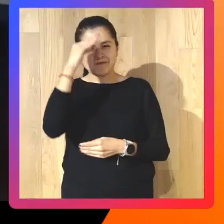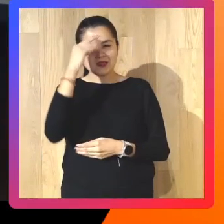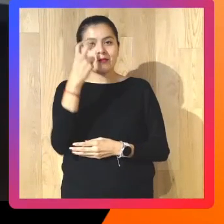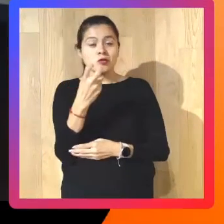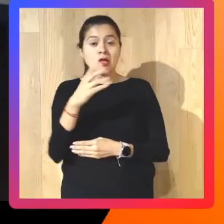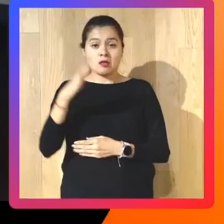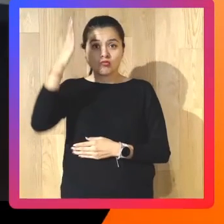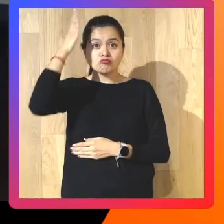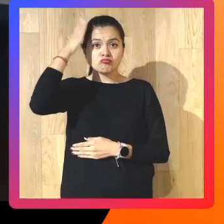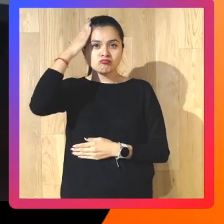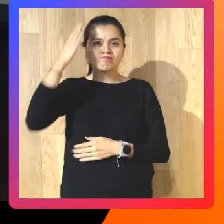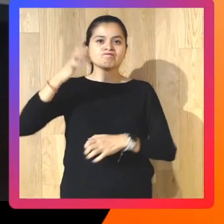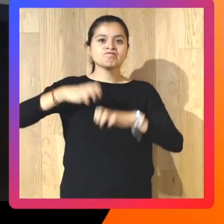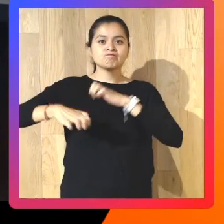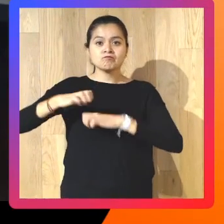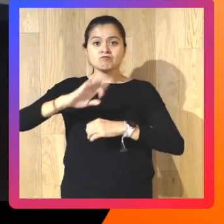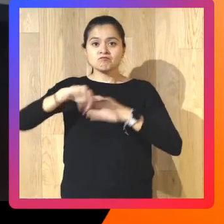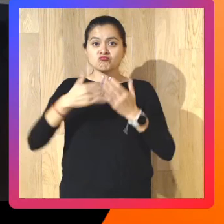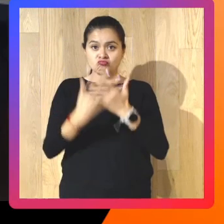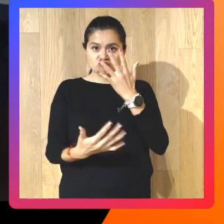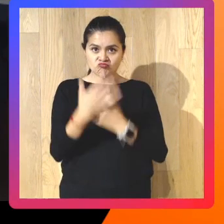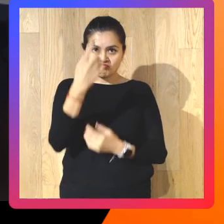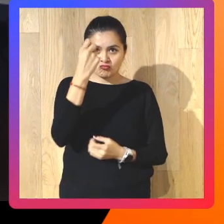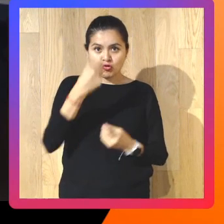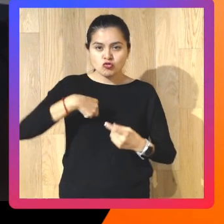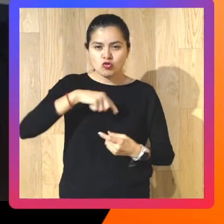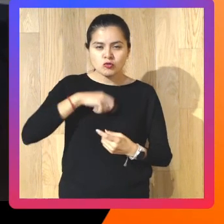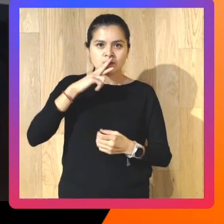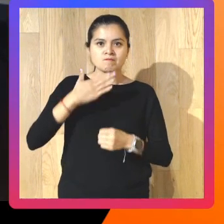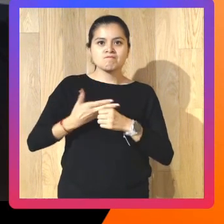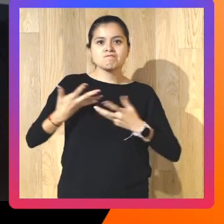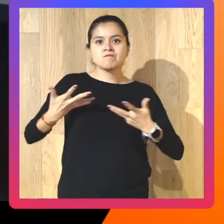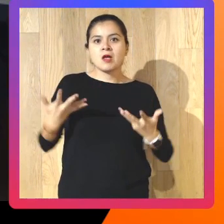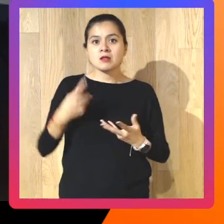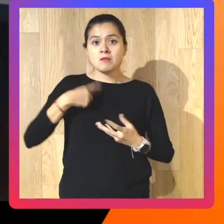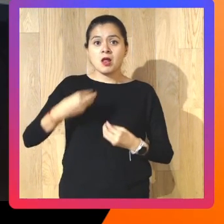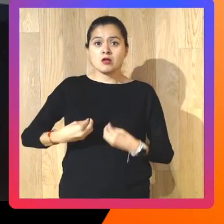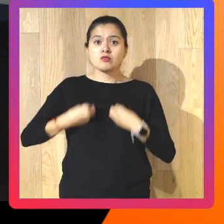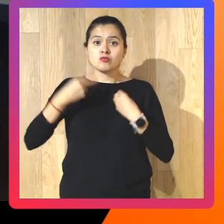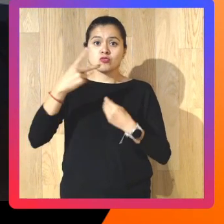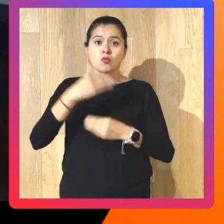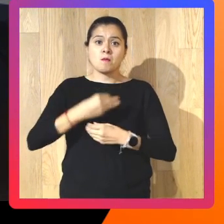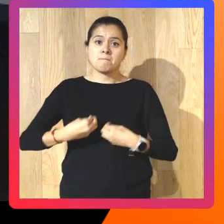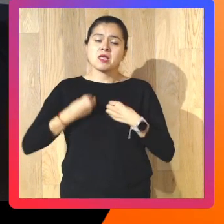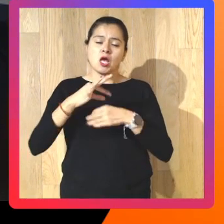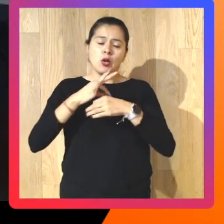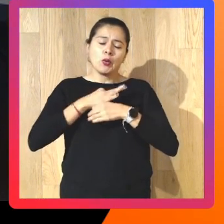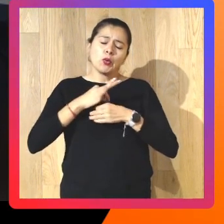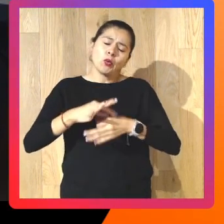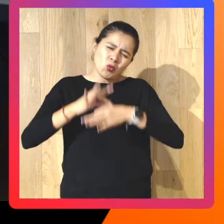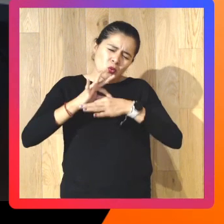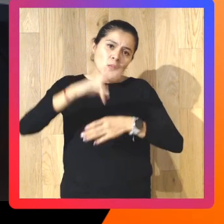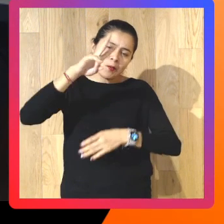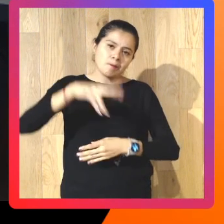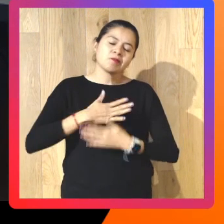Somos líderes empresariales, está en nuestras manos fomentar la calidad de vida de las personas, una vida digna. Muchísimas gracias,